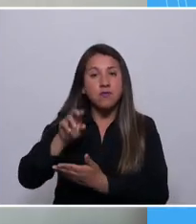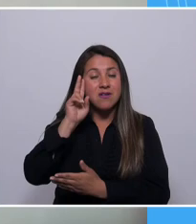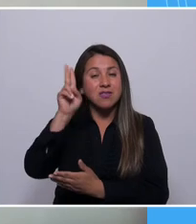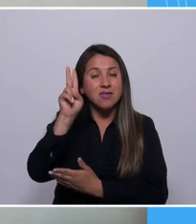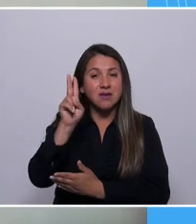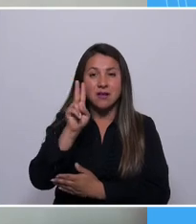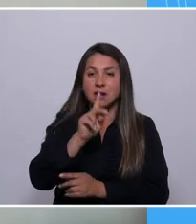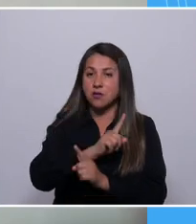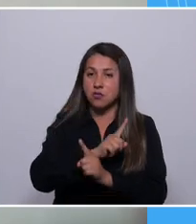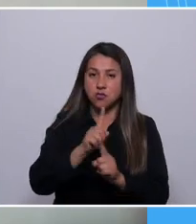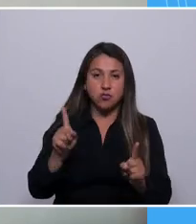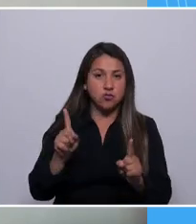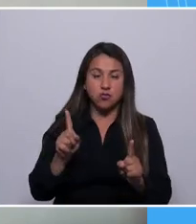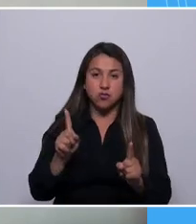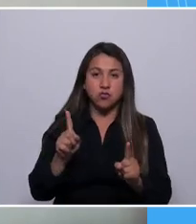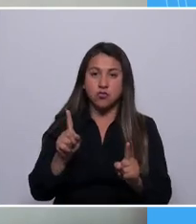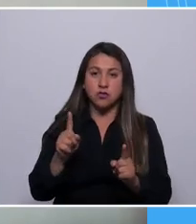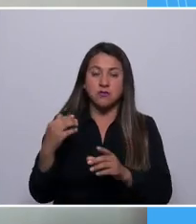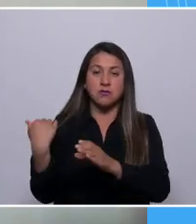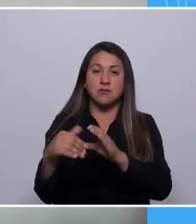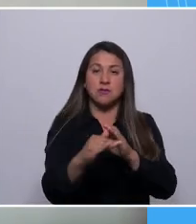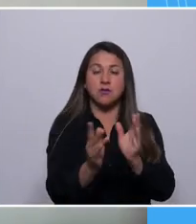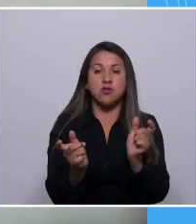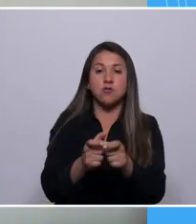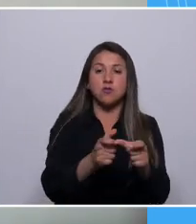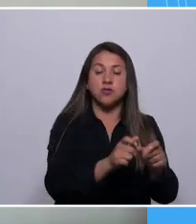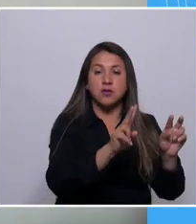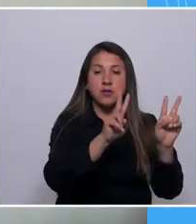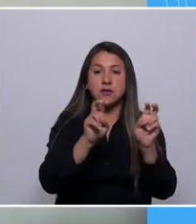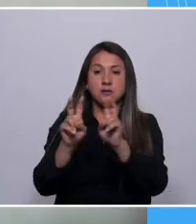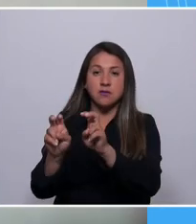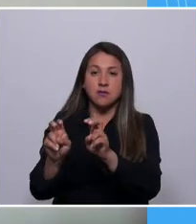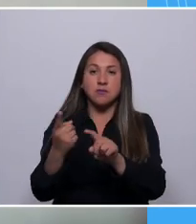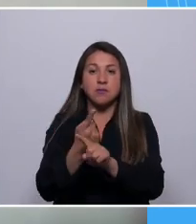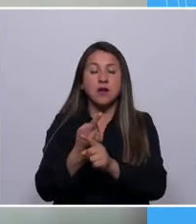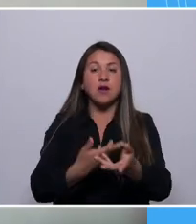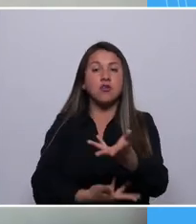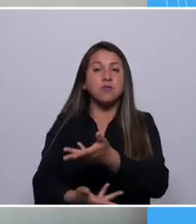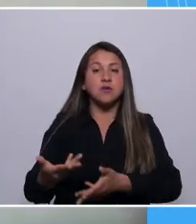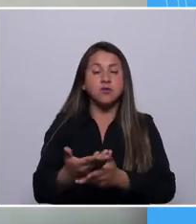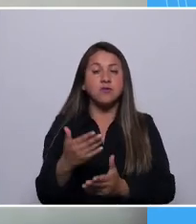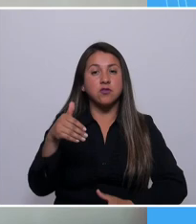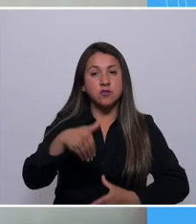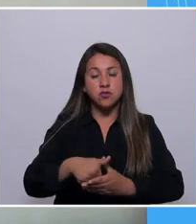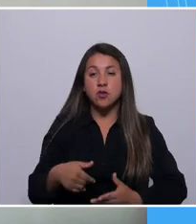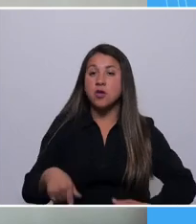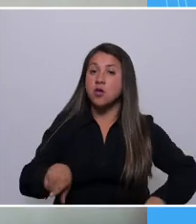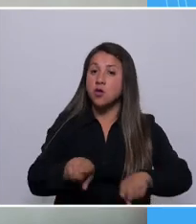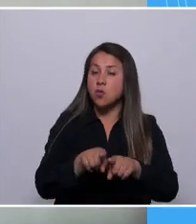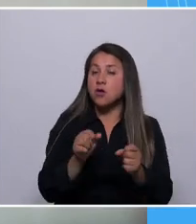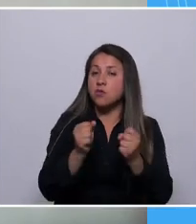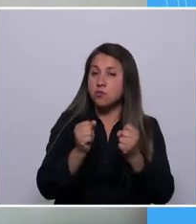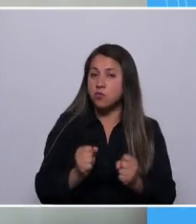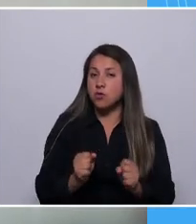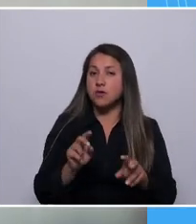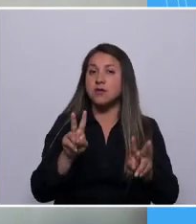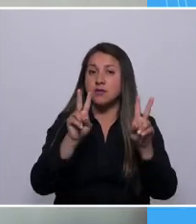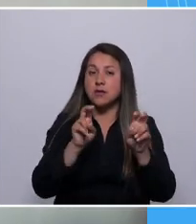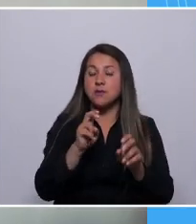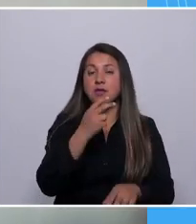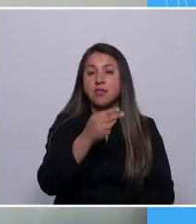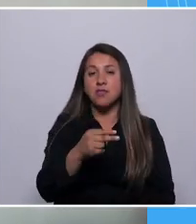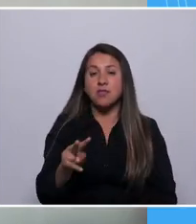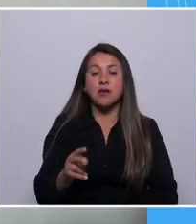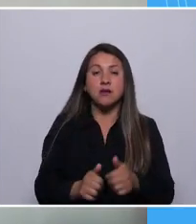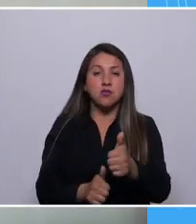no se van a remitir a las comisiones temáticas para su deliberación y votación, a pesar de poder tratar asuntos relacionados con su